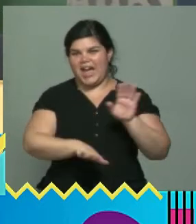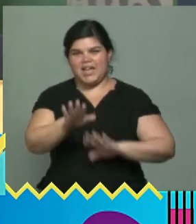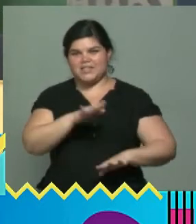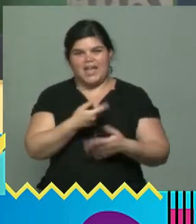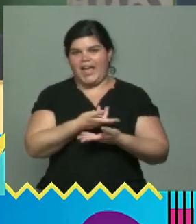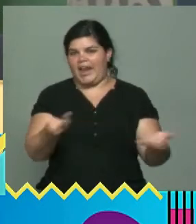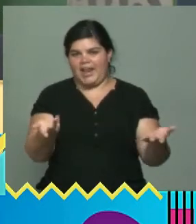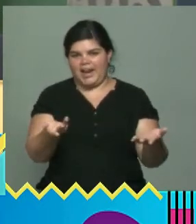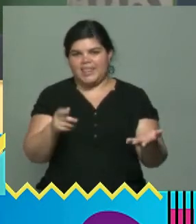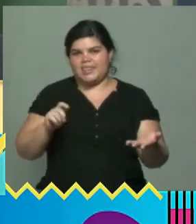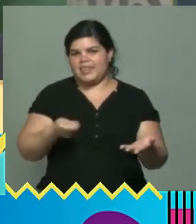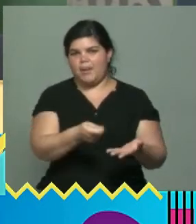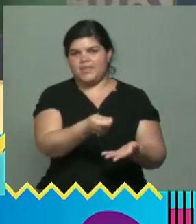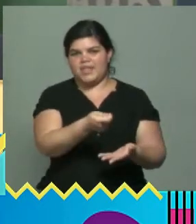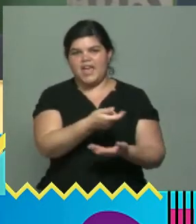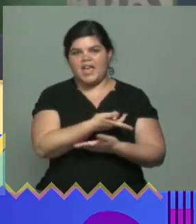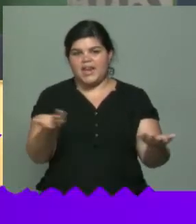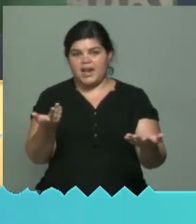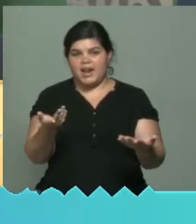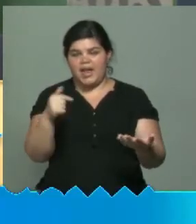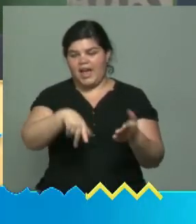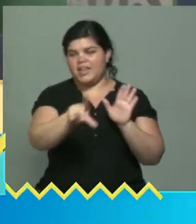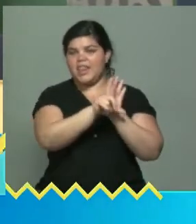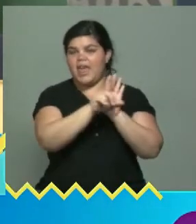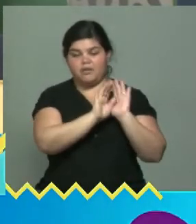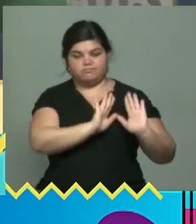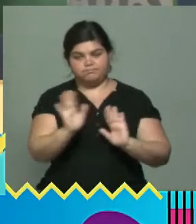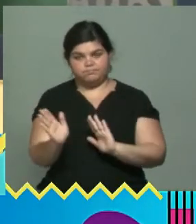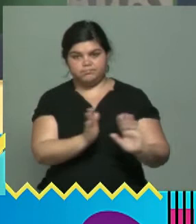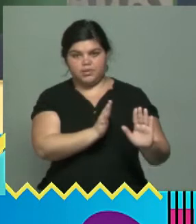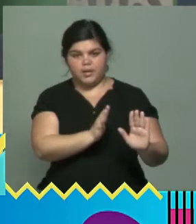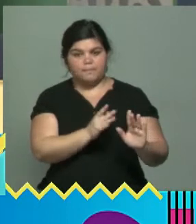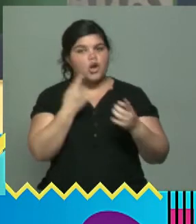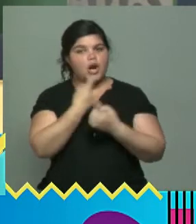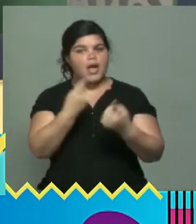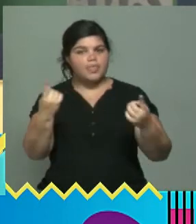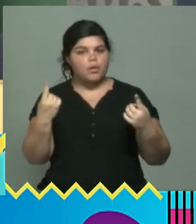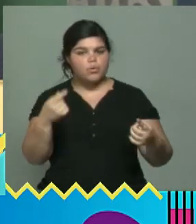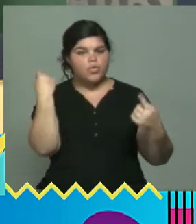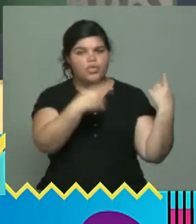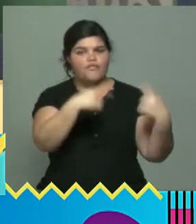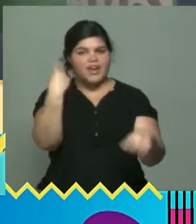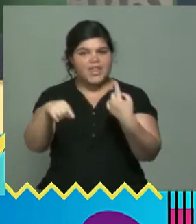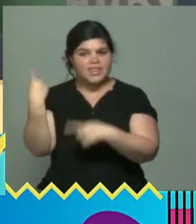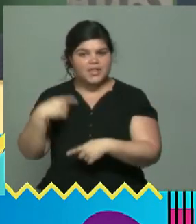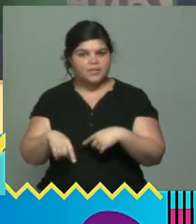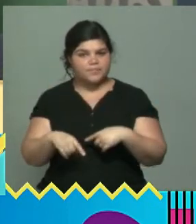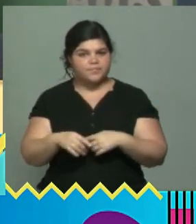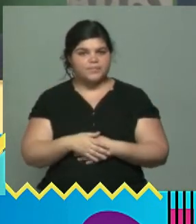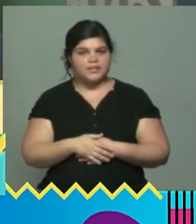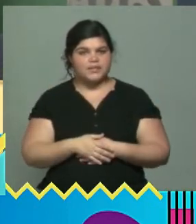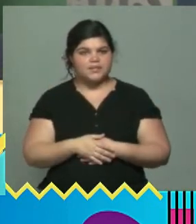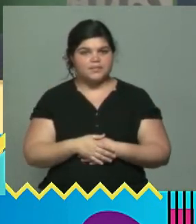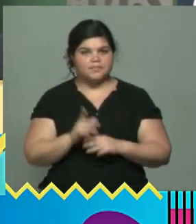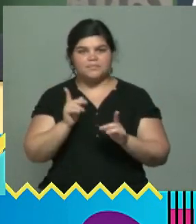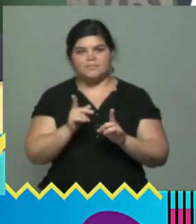cuestiones generales y que hay que cumplir para los marcos legales, cada caso tiene su particularidad y eso, digamos, te lo puedo decir yo que soy abogada y cualquiera que